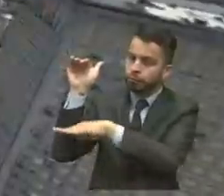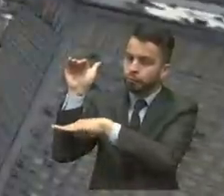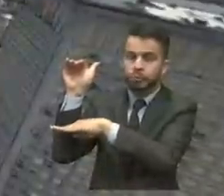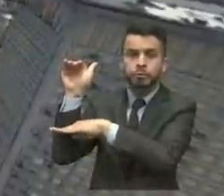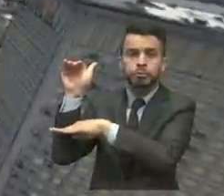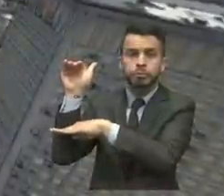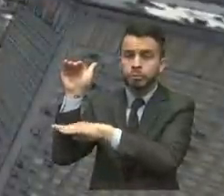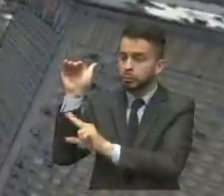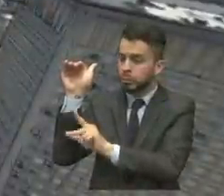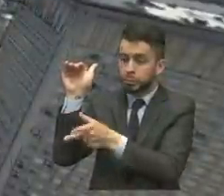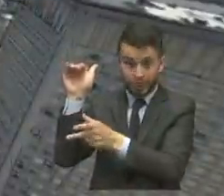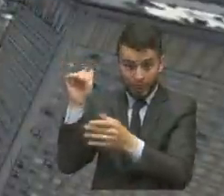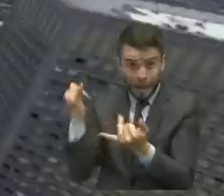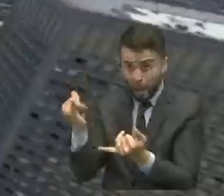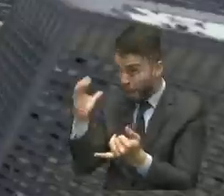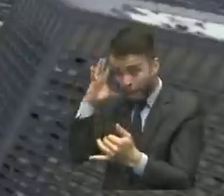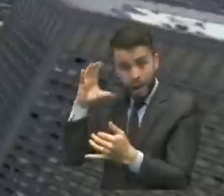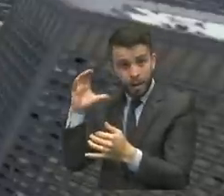nada como es hoy.